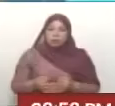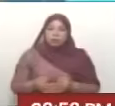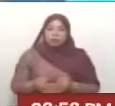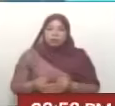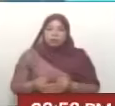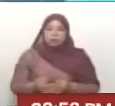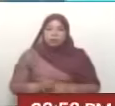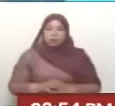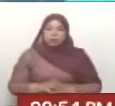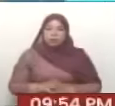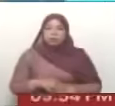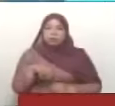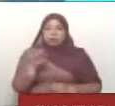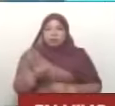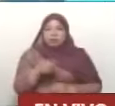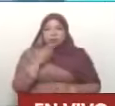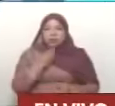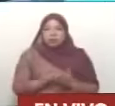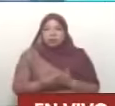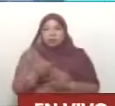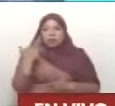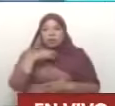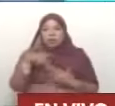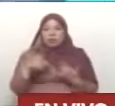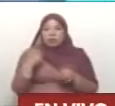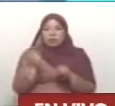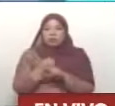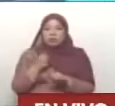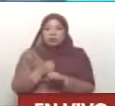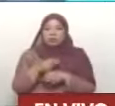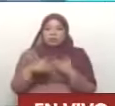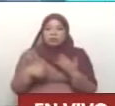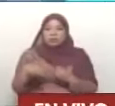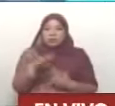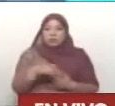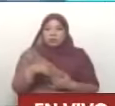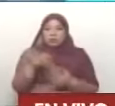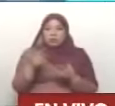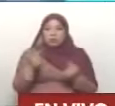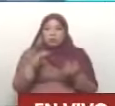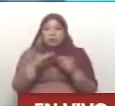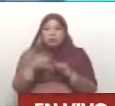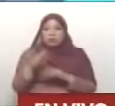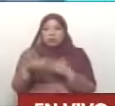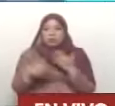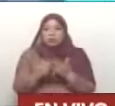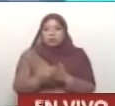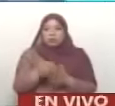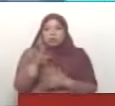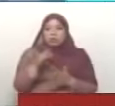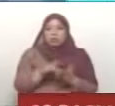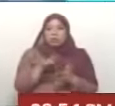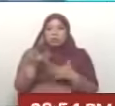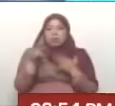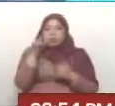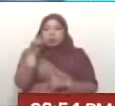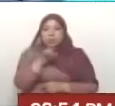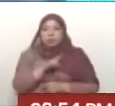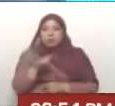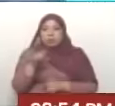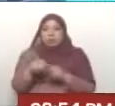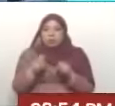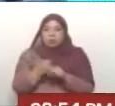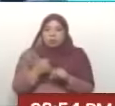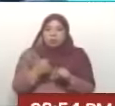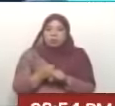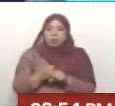Haití. Así es. Y uno de los elementos fundamentales era la cota 905. Y así como